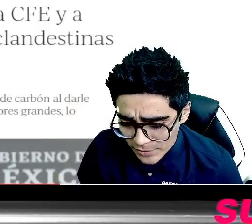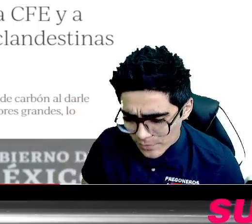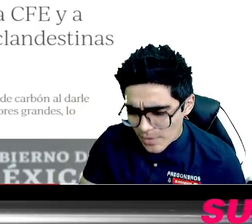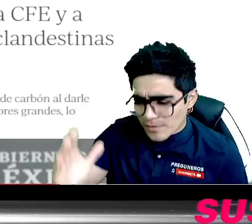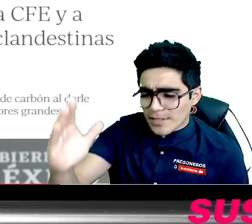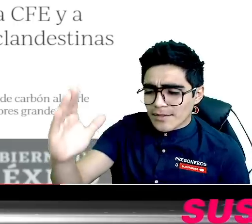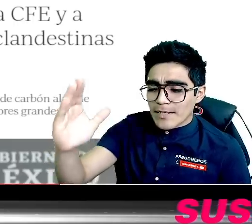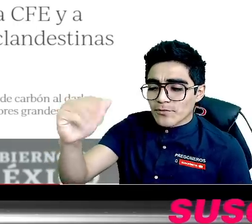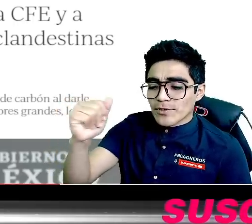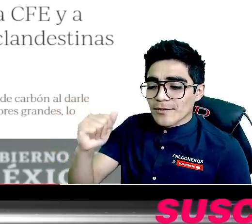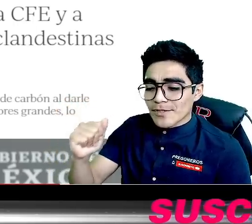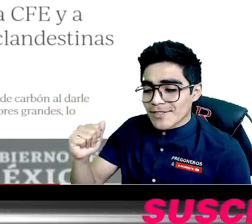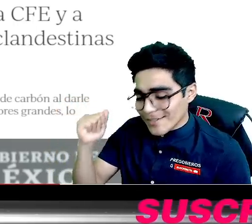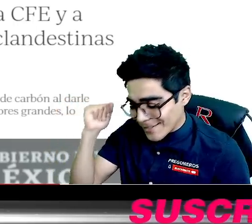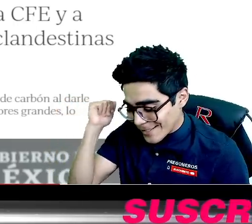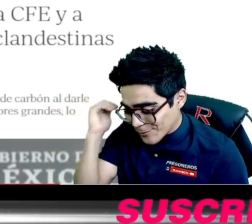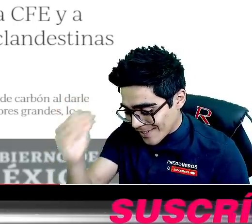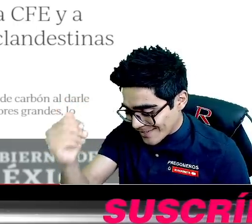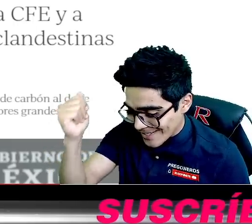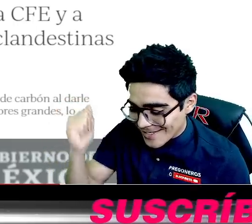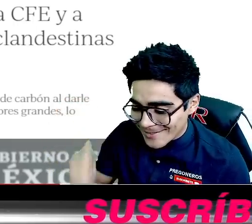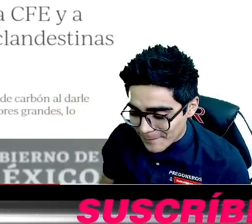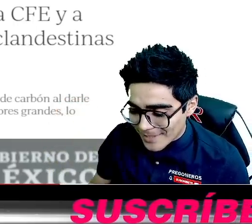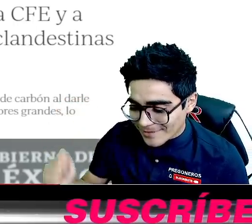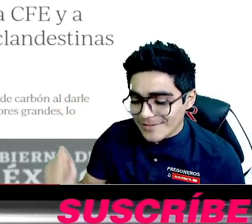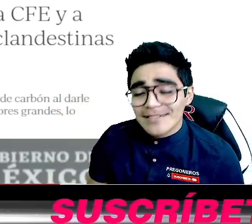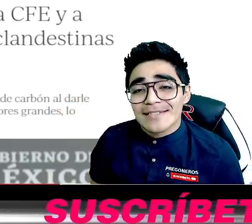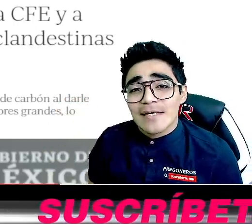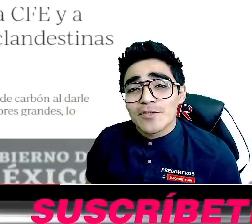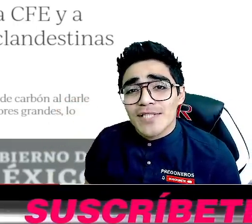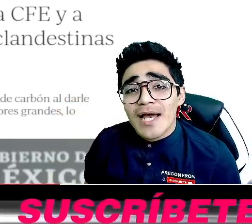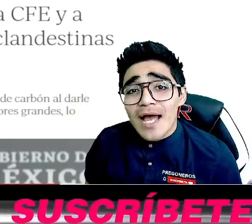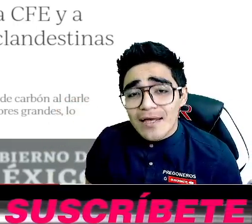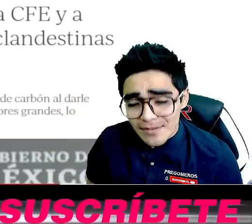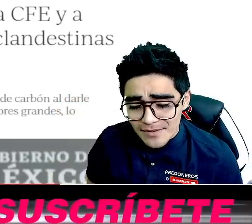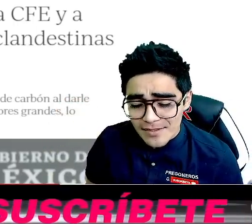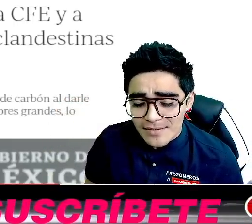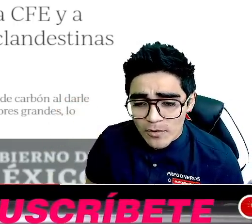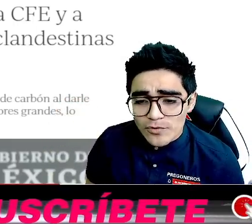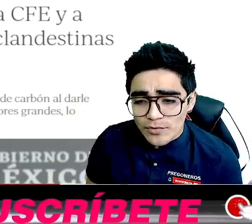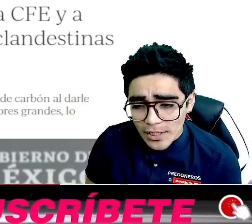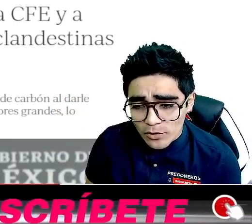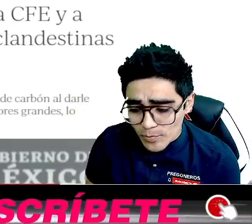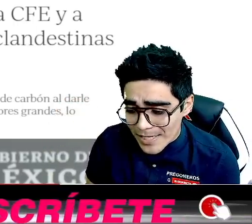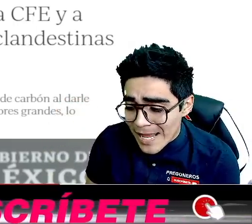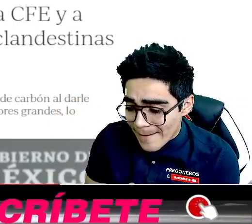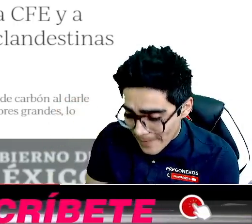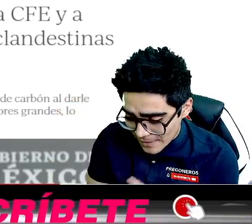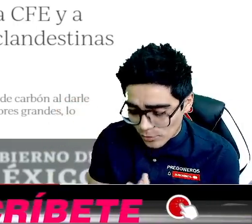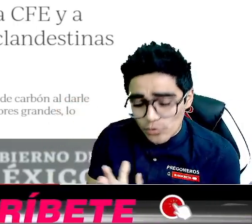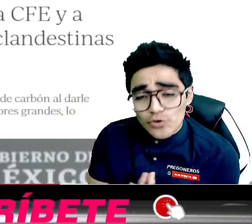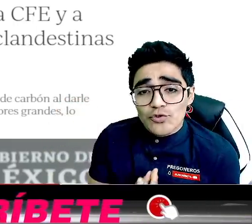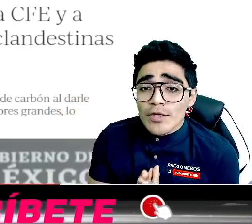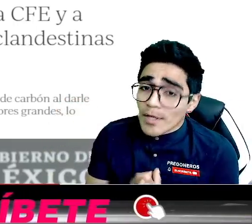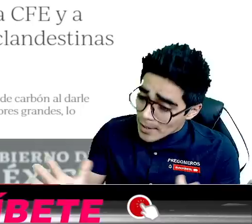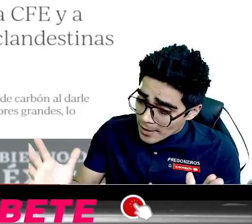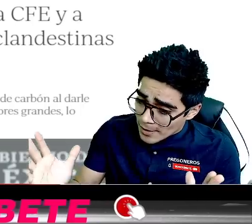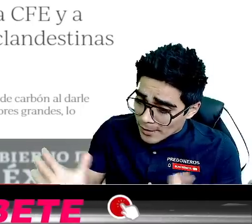esta información. De antemano te quiero desear que tengas un excelente martes. Estamos ya a 16 de agosto del